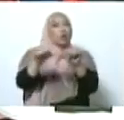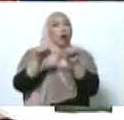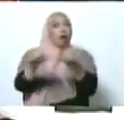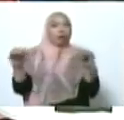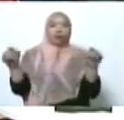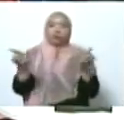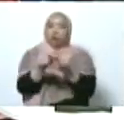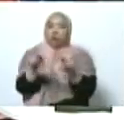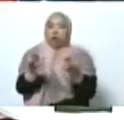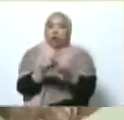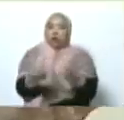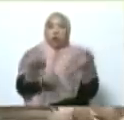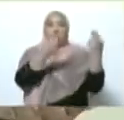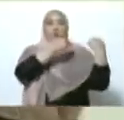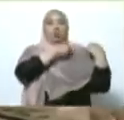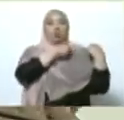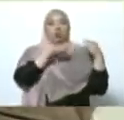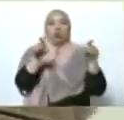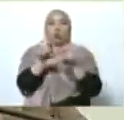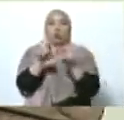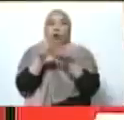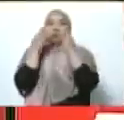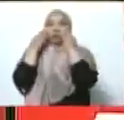en esa responsabilidad.